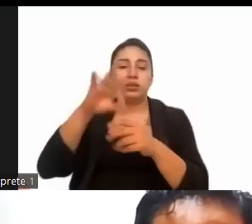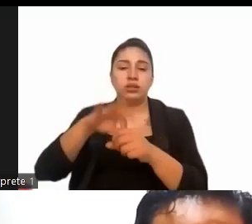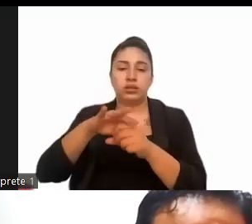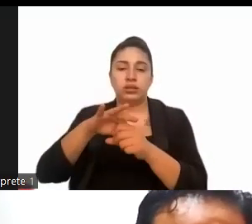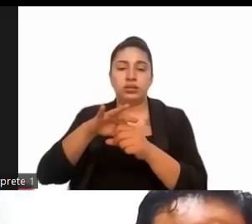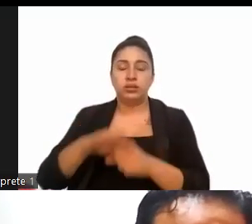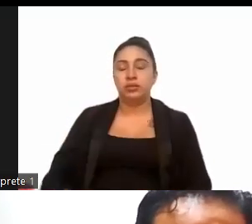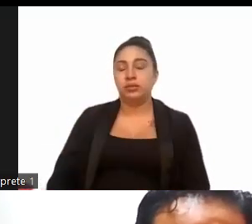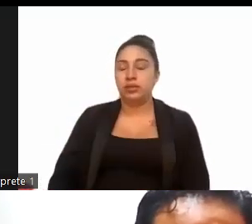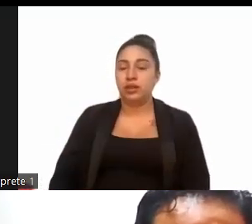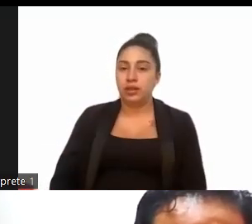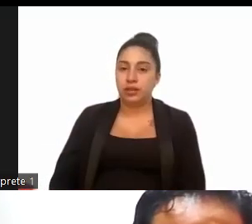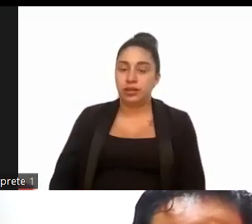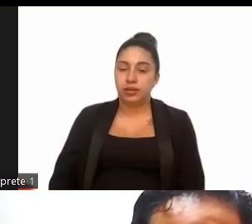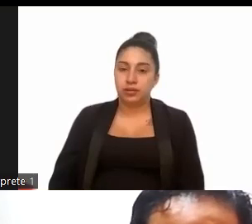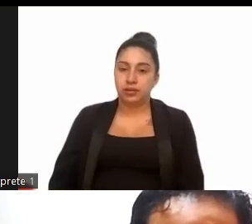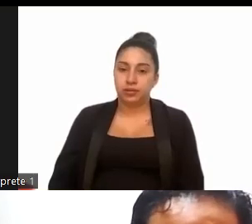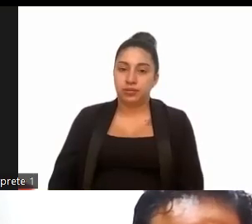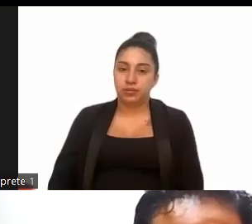nominal.